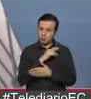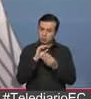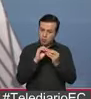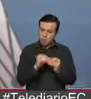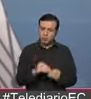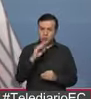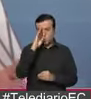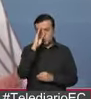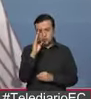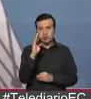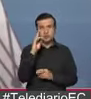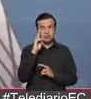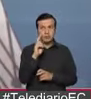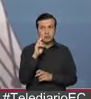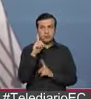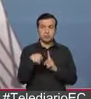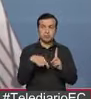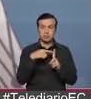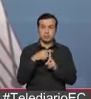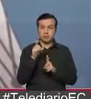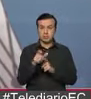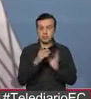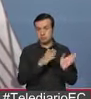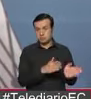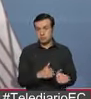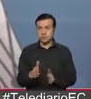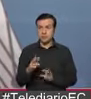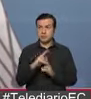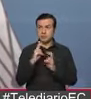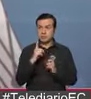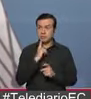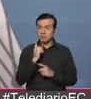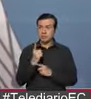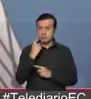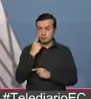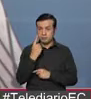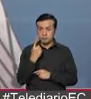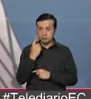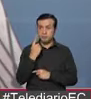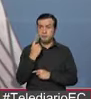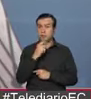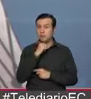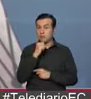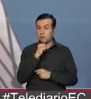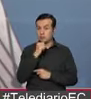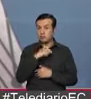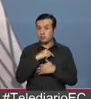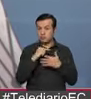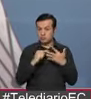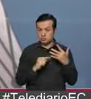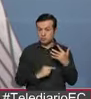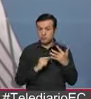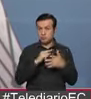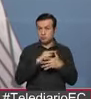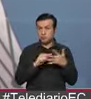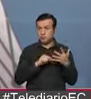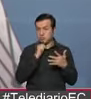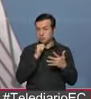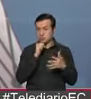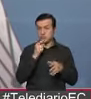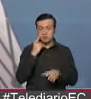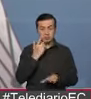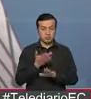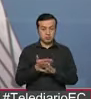tomando en cuenta además de que tendremos un invitado que experiencia justamente para referencia al déficit de propuesta o de